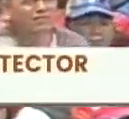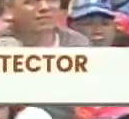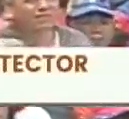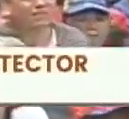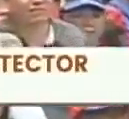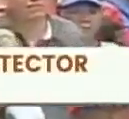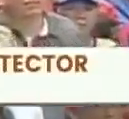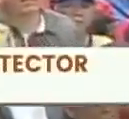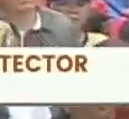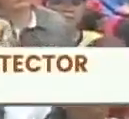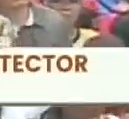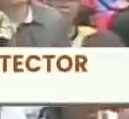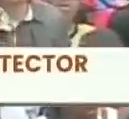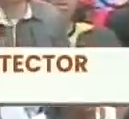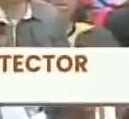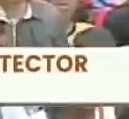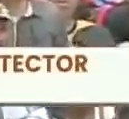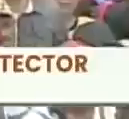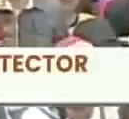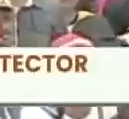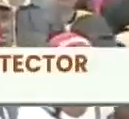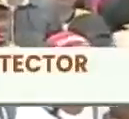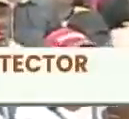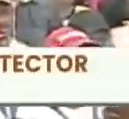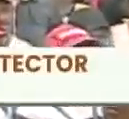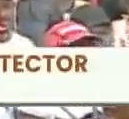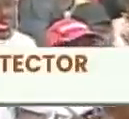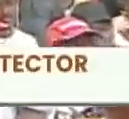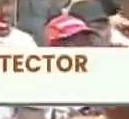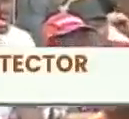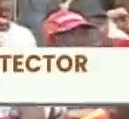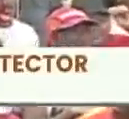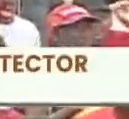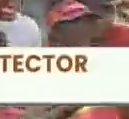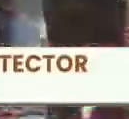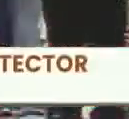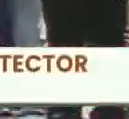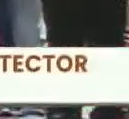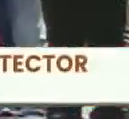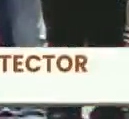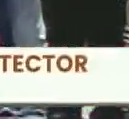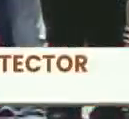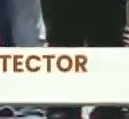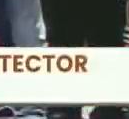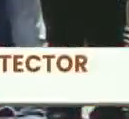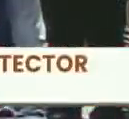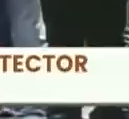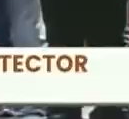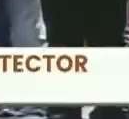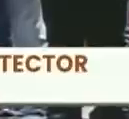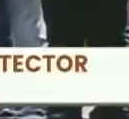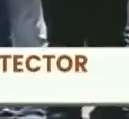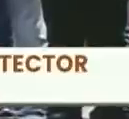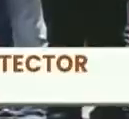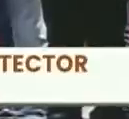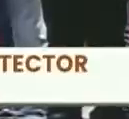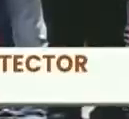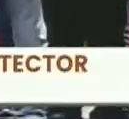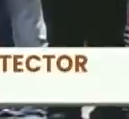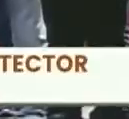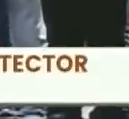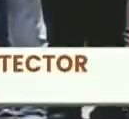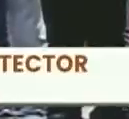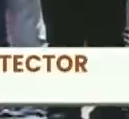días se ha ordenado a las estructuras del partido reunirse, convocarse, revisar,